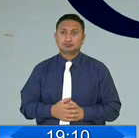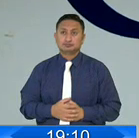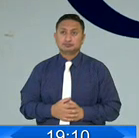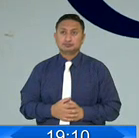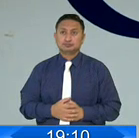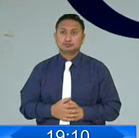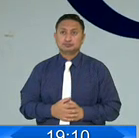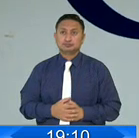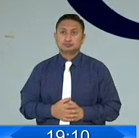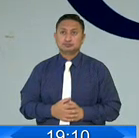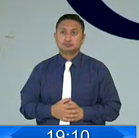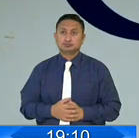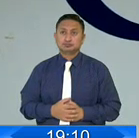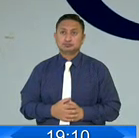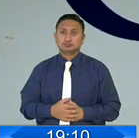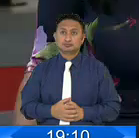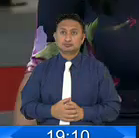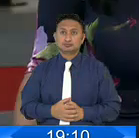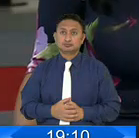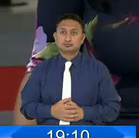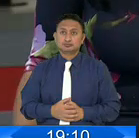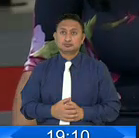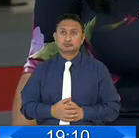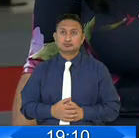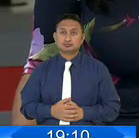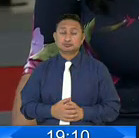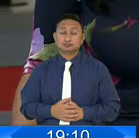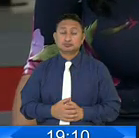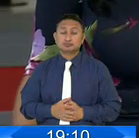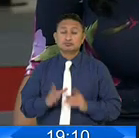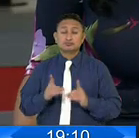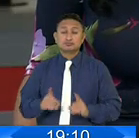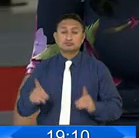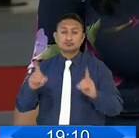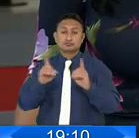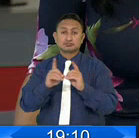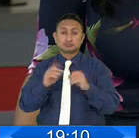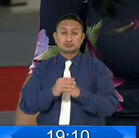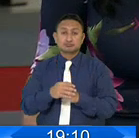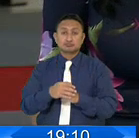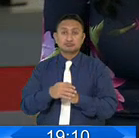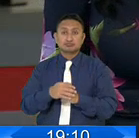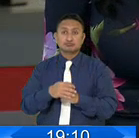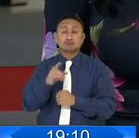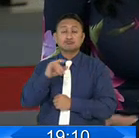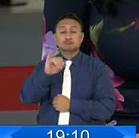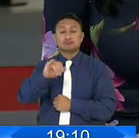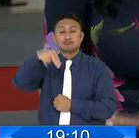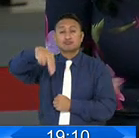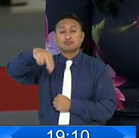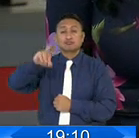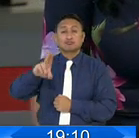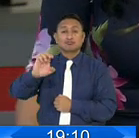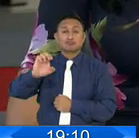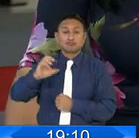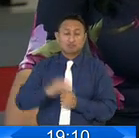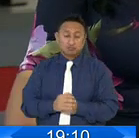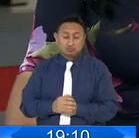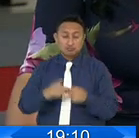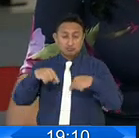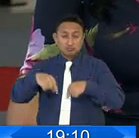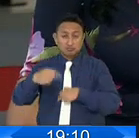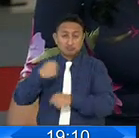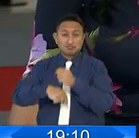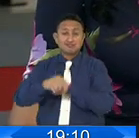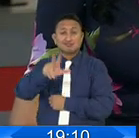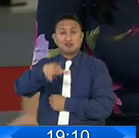Informó Priscila Cadena. Según las cifras anunciadas por el Instituto Nacional de Estadísticas y Censos INEC, en los